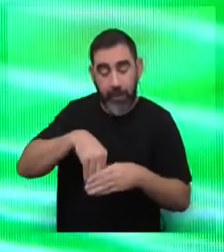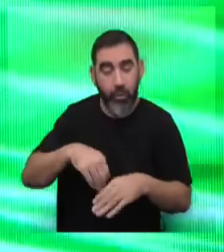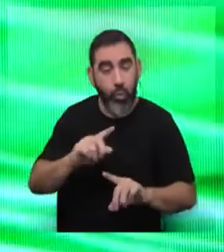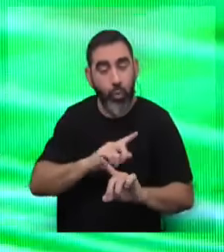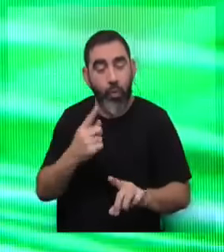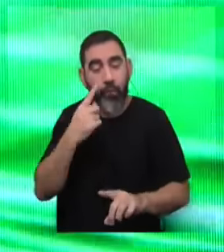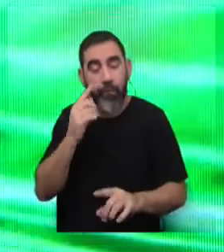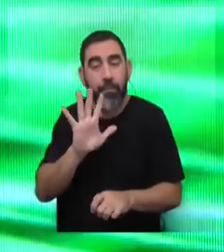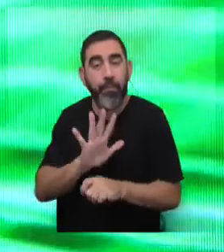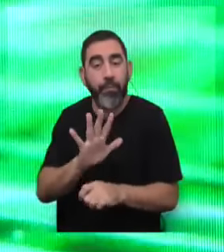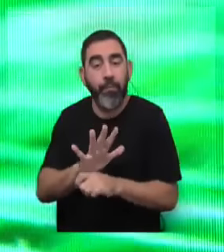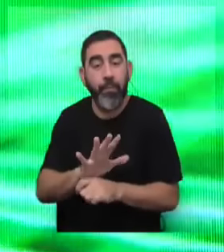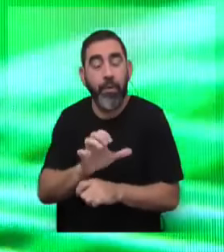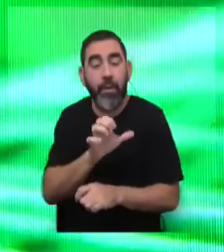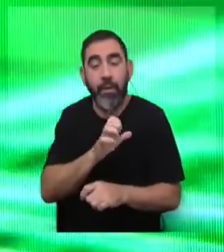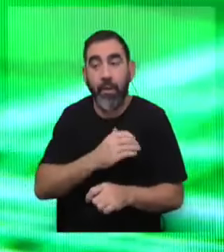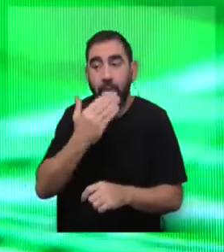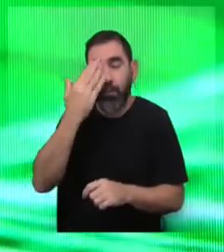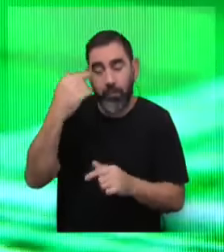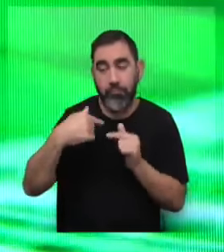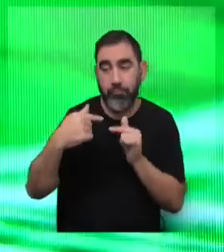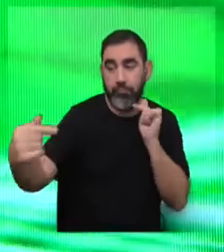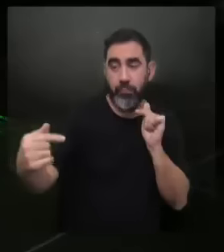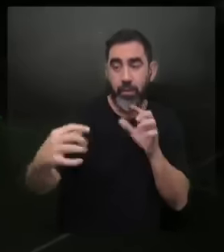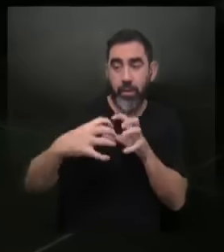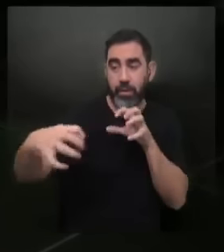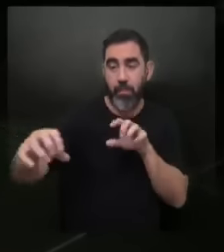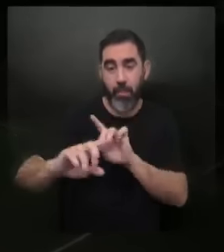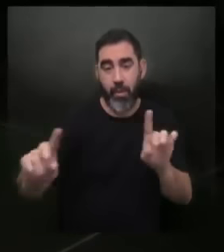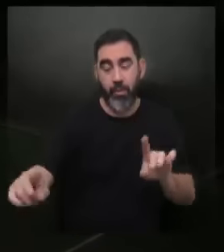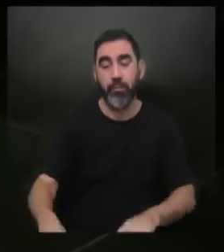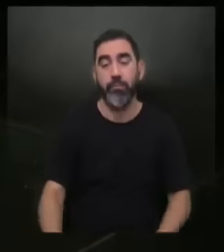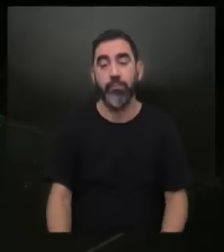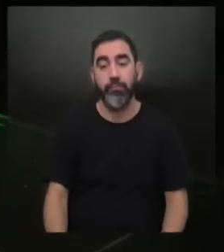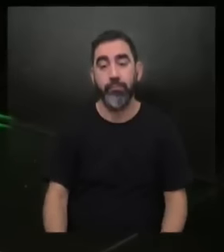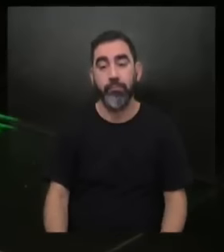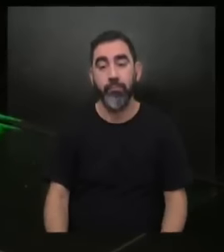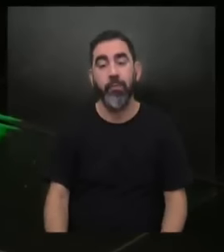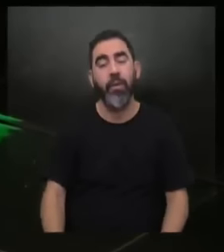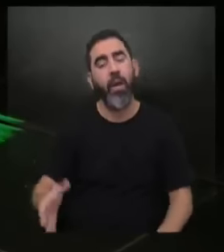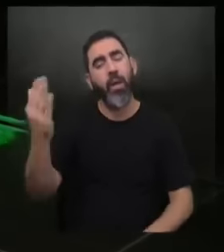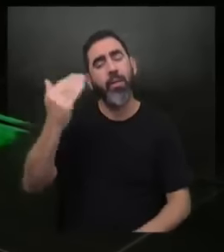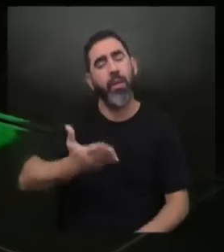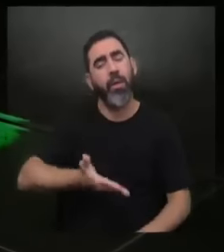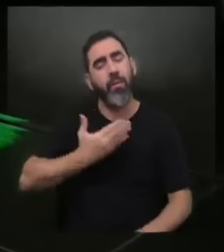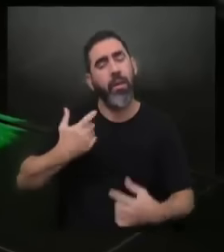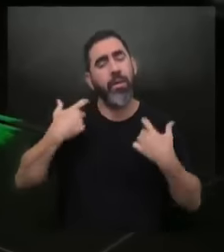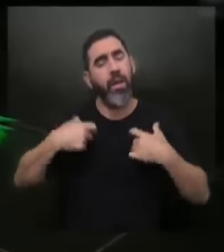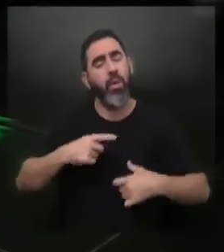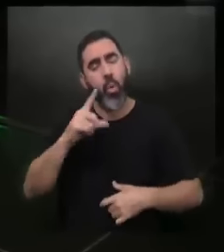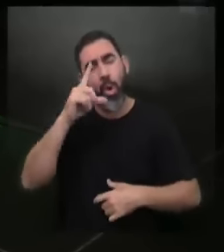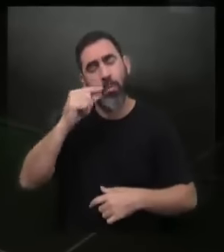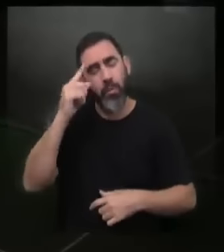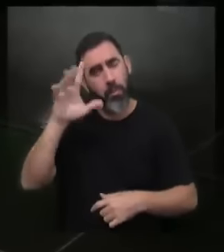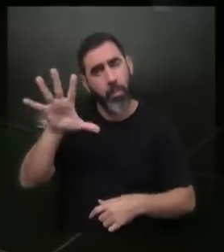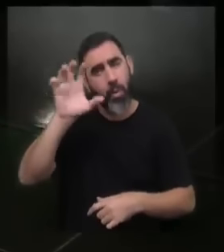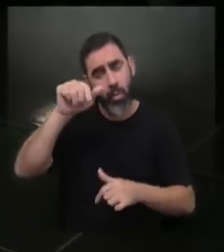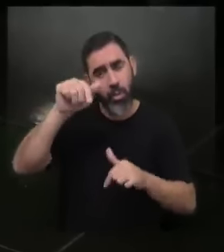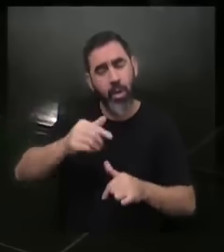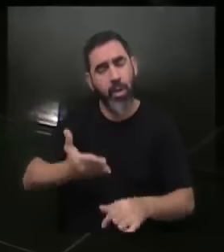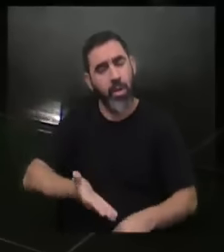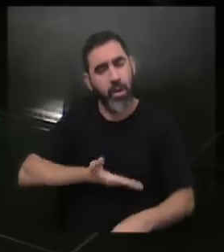estado como algo que está en frente a sí mismo no recién mencionaste los chalcos amarillos eh pienso acá en muchas manifestaciones